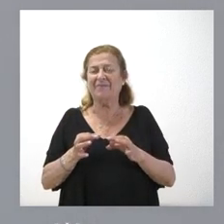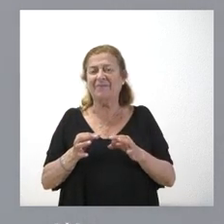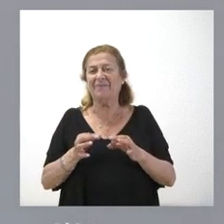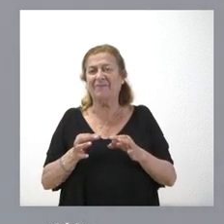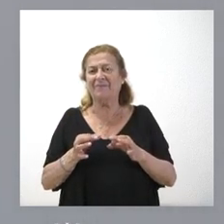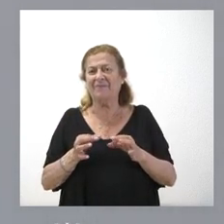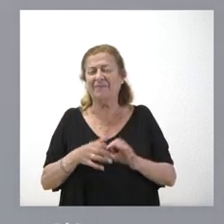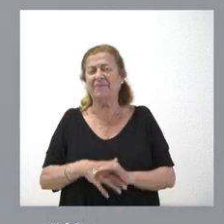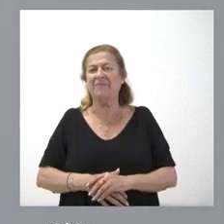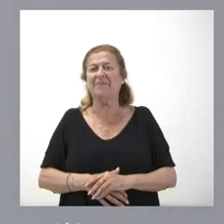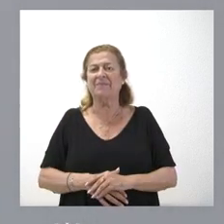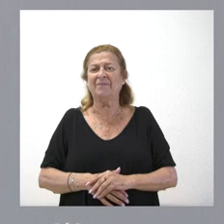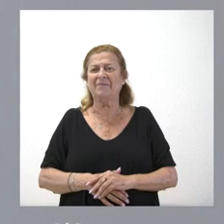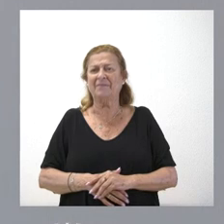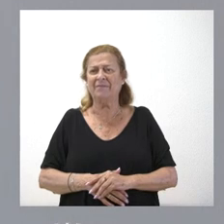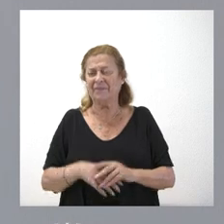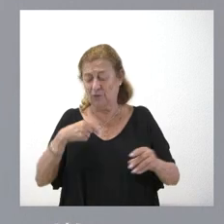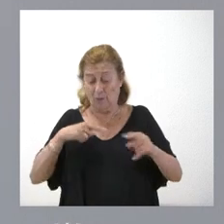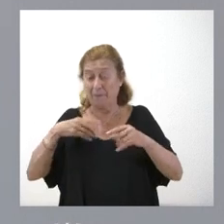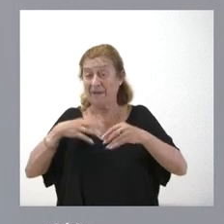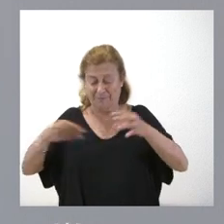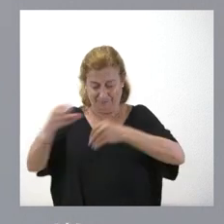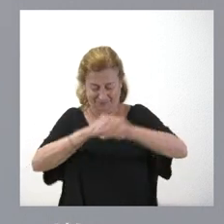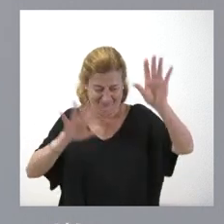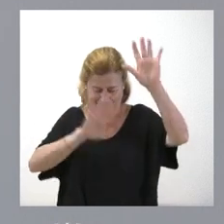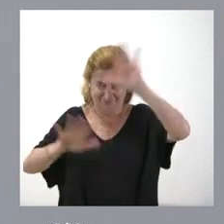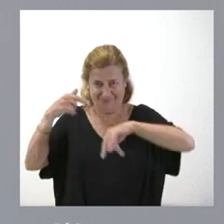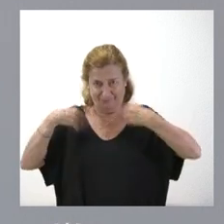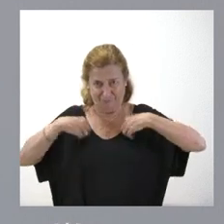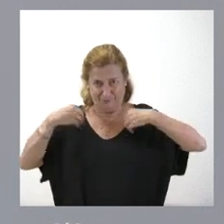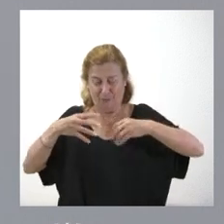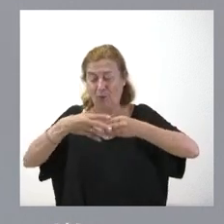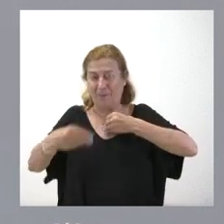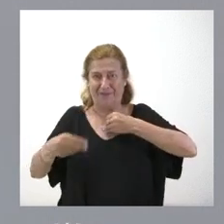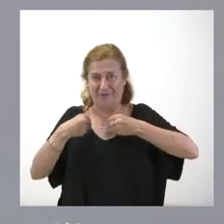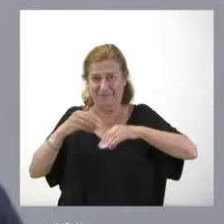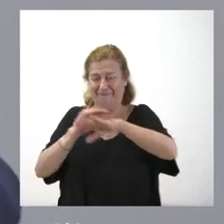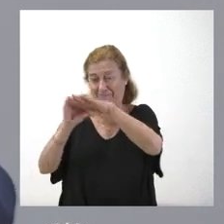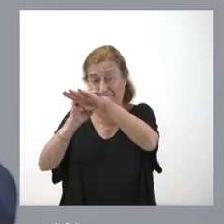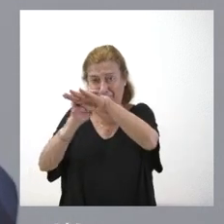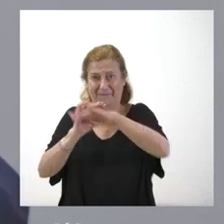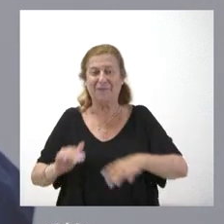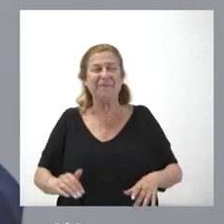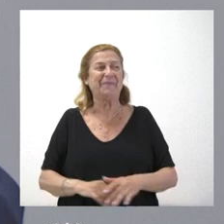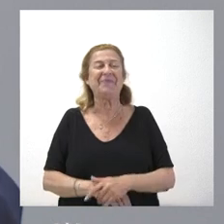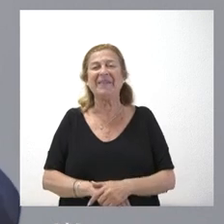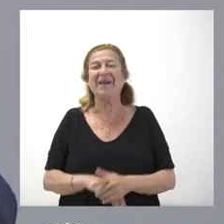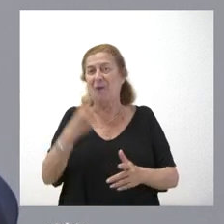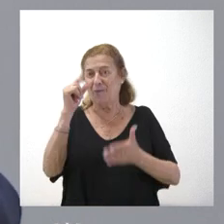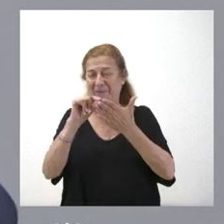que que yo mismo me he desordenado la la documentación y me ruego me disculpen un